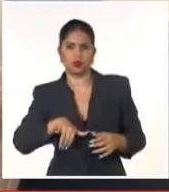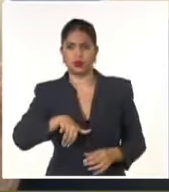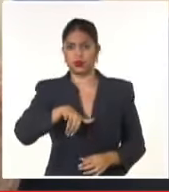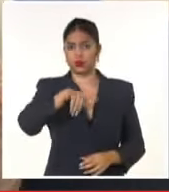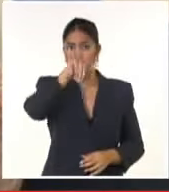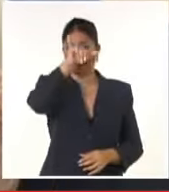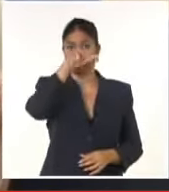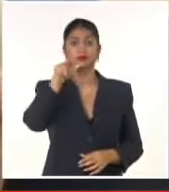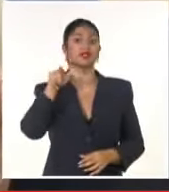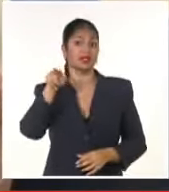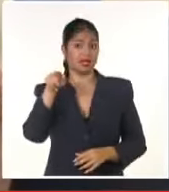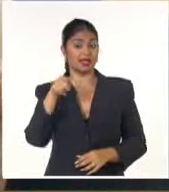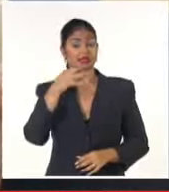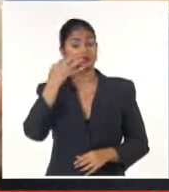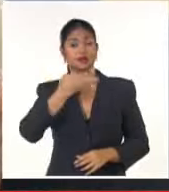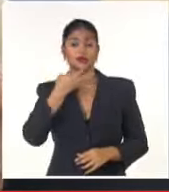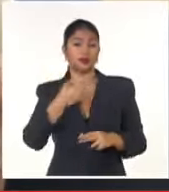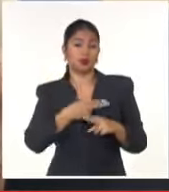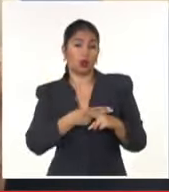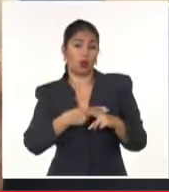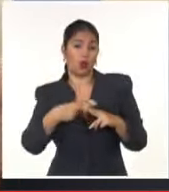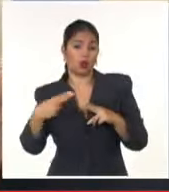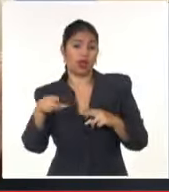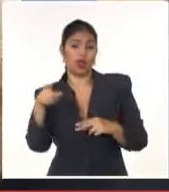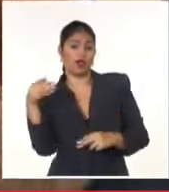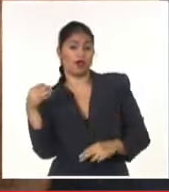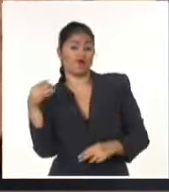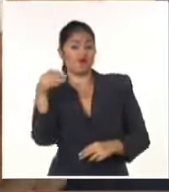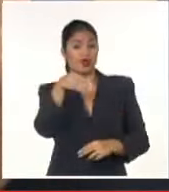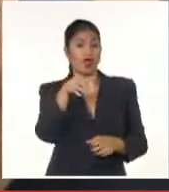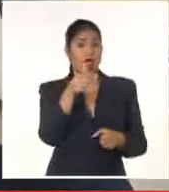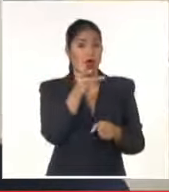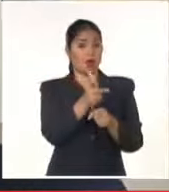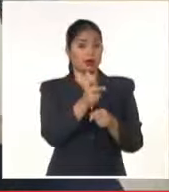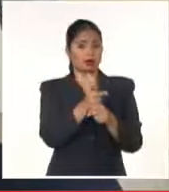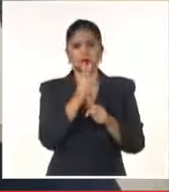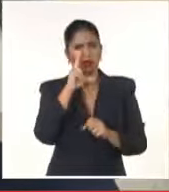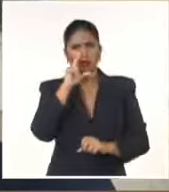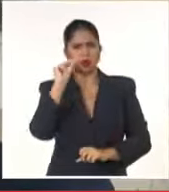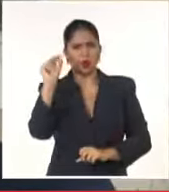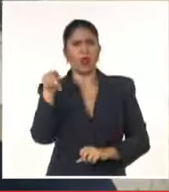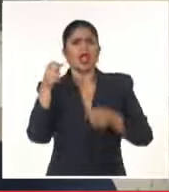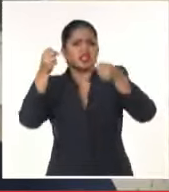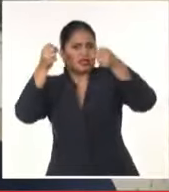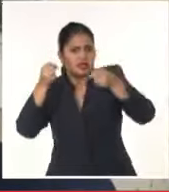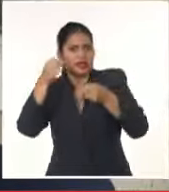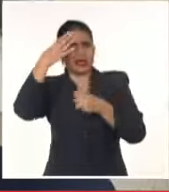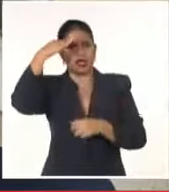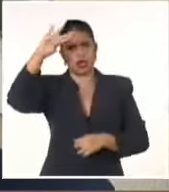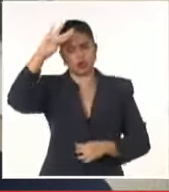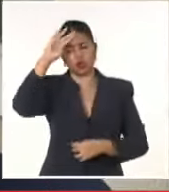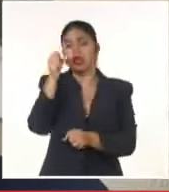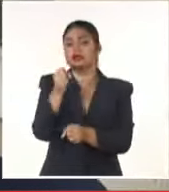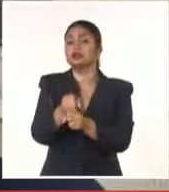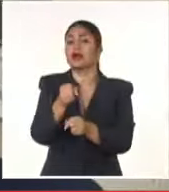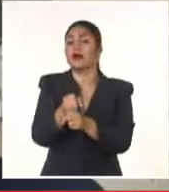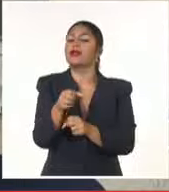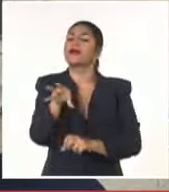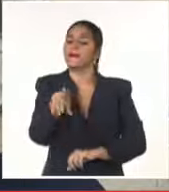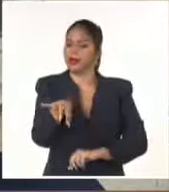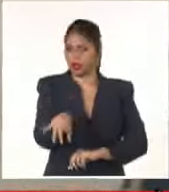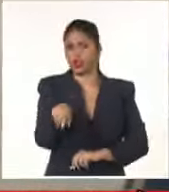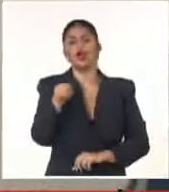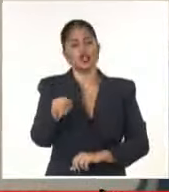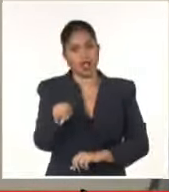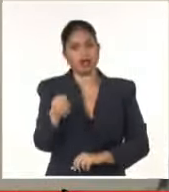que al graduarse decidió no volver a Guatemala y comenzó a trabajar en la base aérea de San Julián, en Pinar del Río.